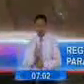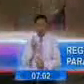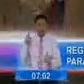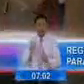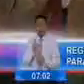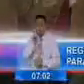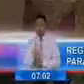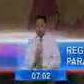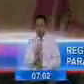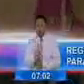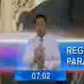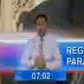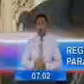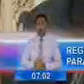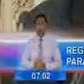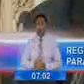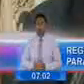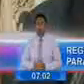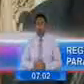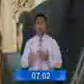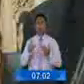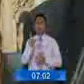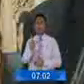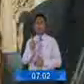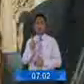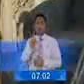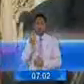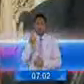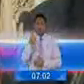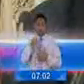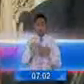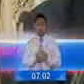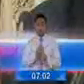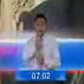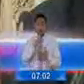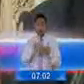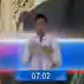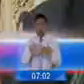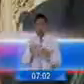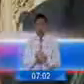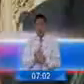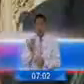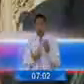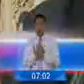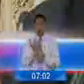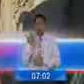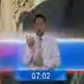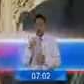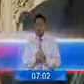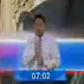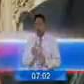directamente a las agencias del registro civil. El costo de la cédula por primera vez es de $5, por renovación $15, y para personas